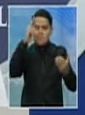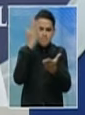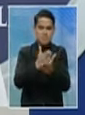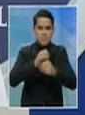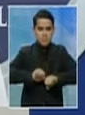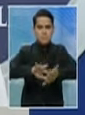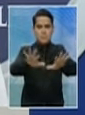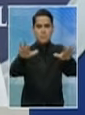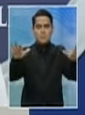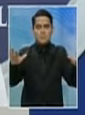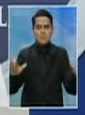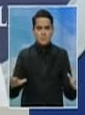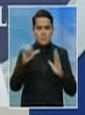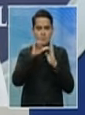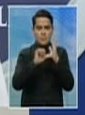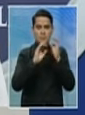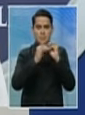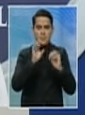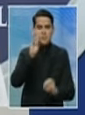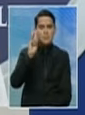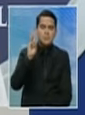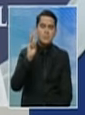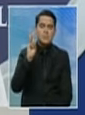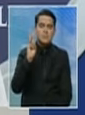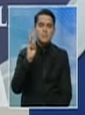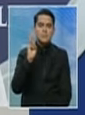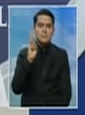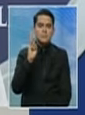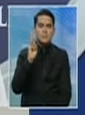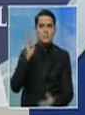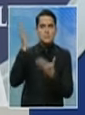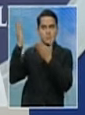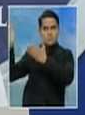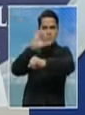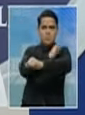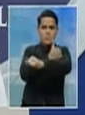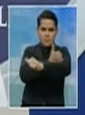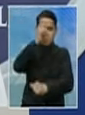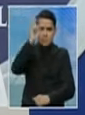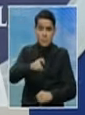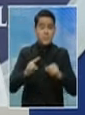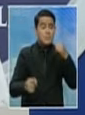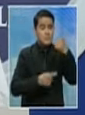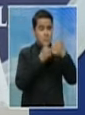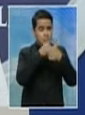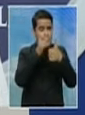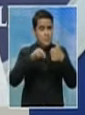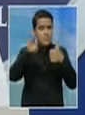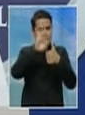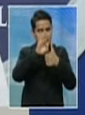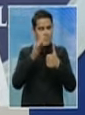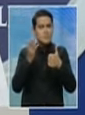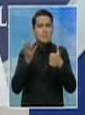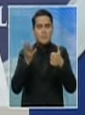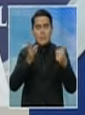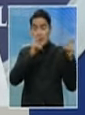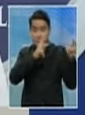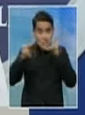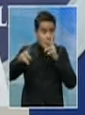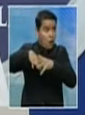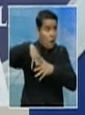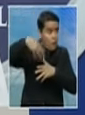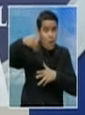virus. Artículo 6. Las autoridades competentes deben, 1. Detener a toda